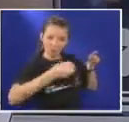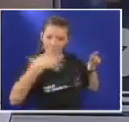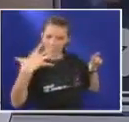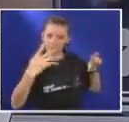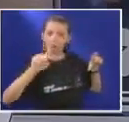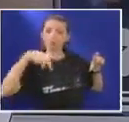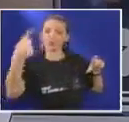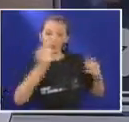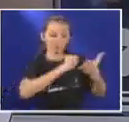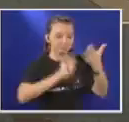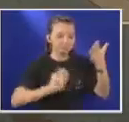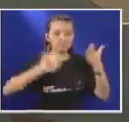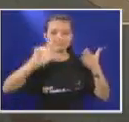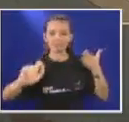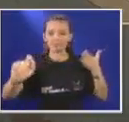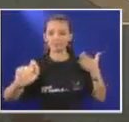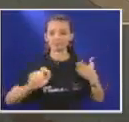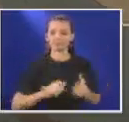esperanzas por doquier.